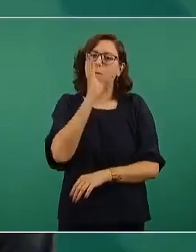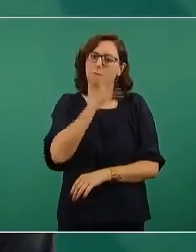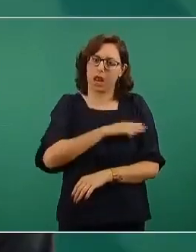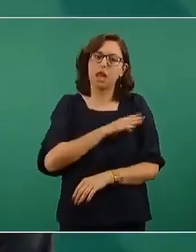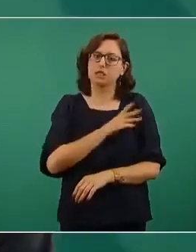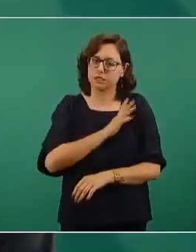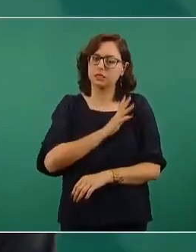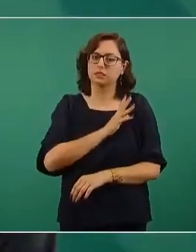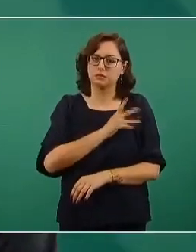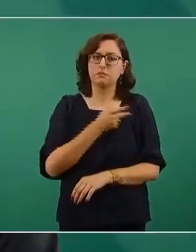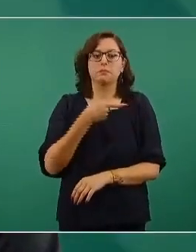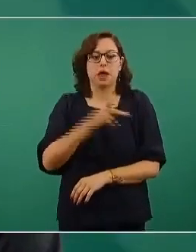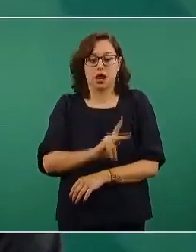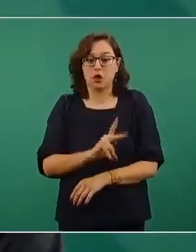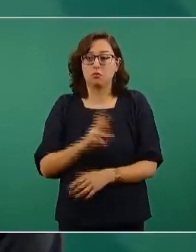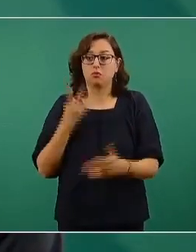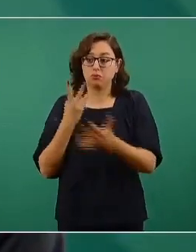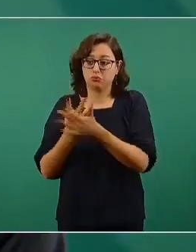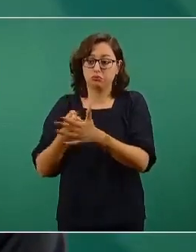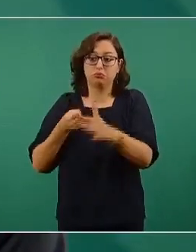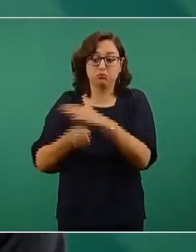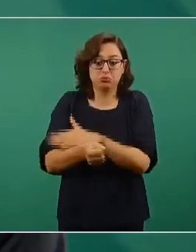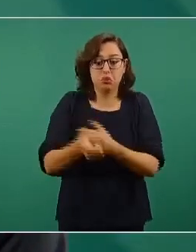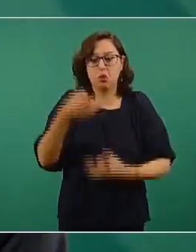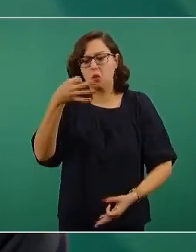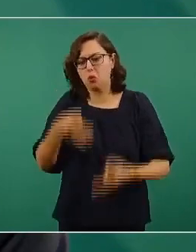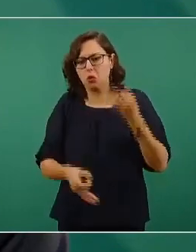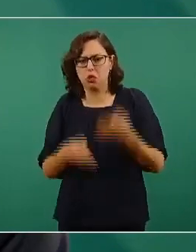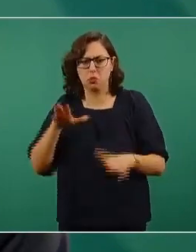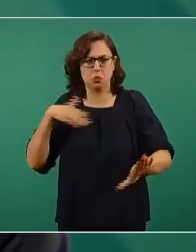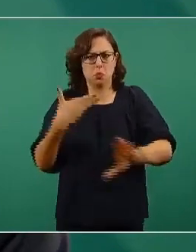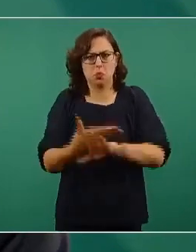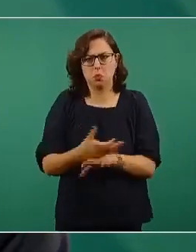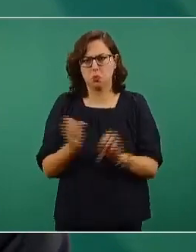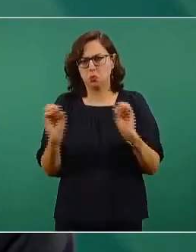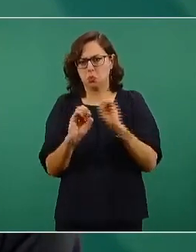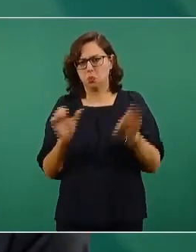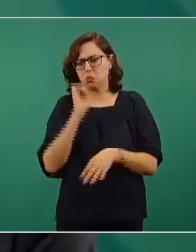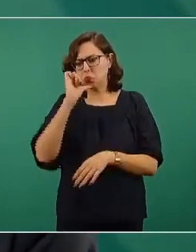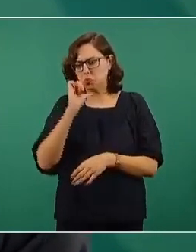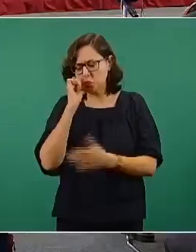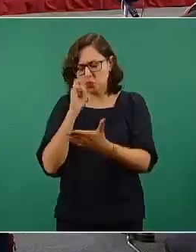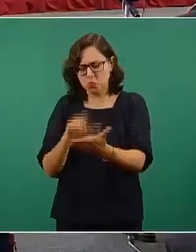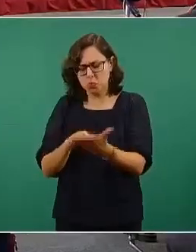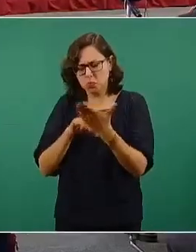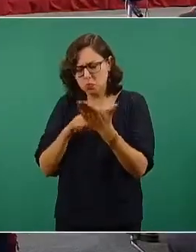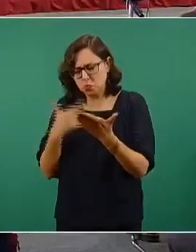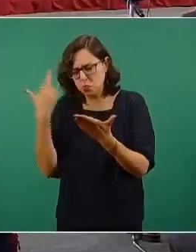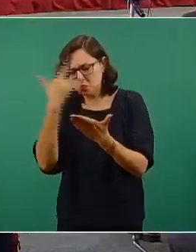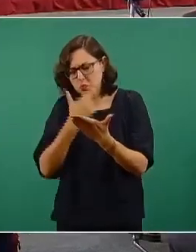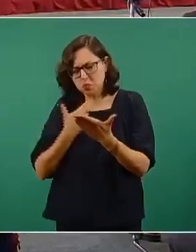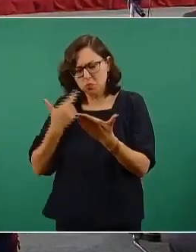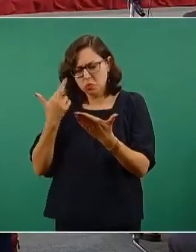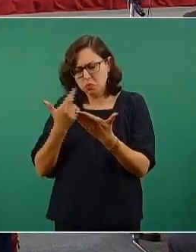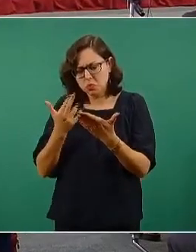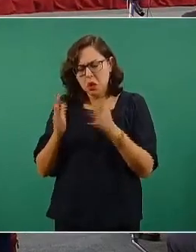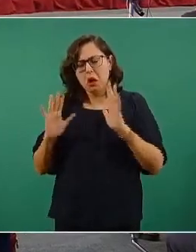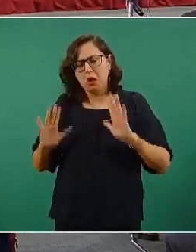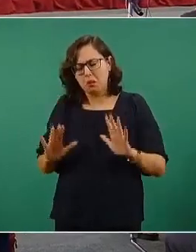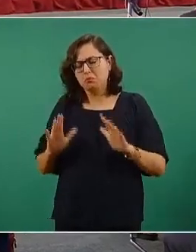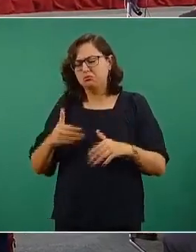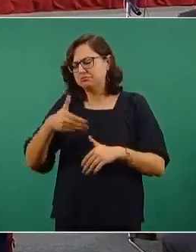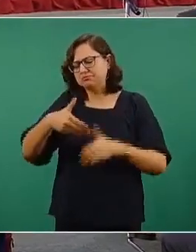que va a determinar. En este caso tengo la información de que el juez decidió de